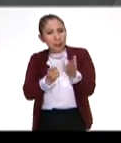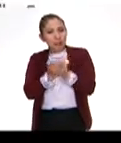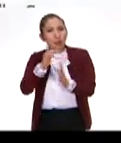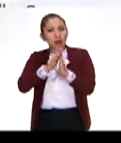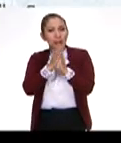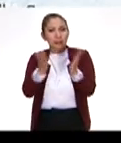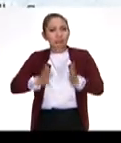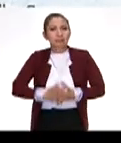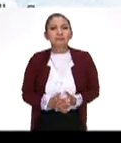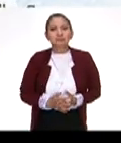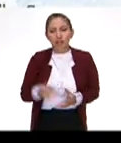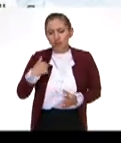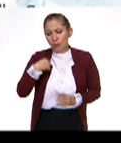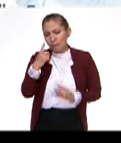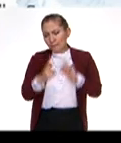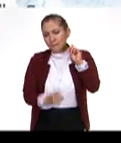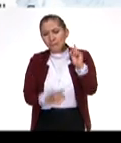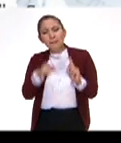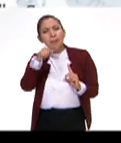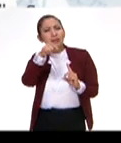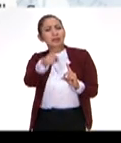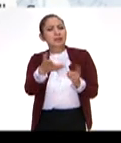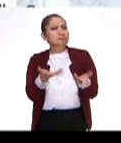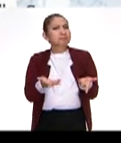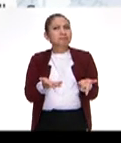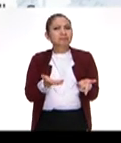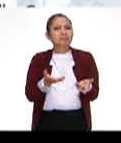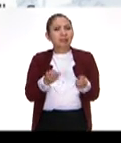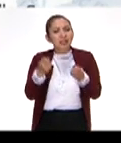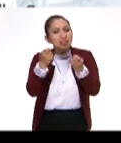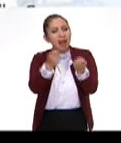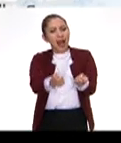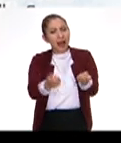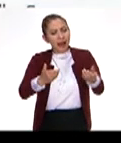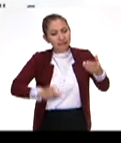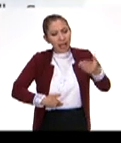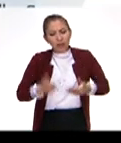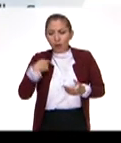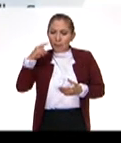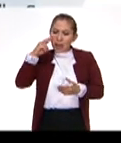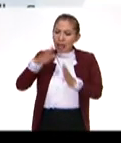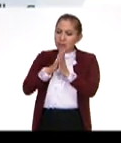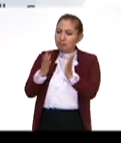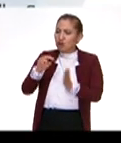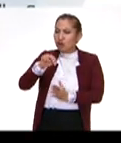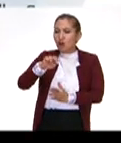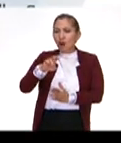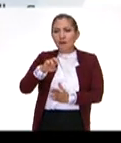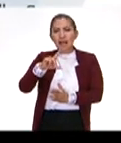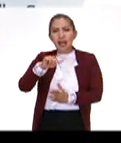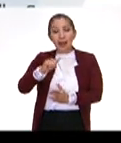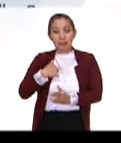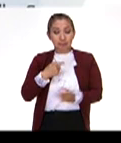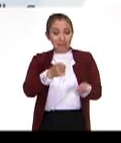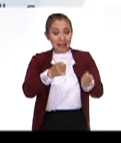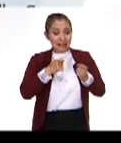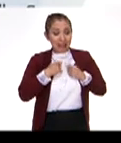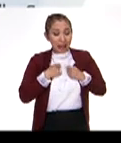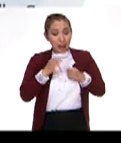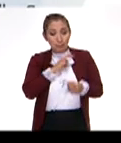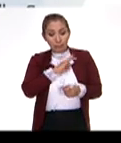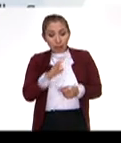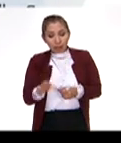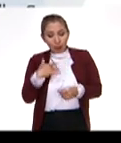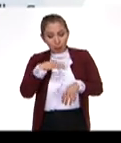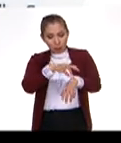libro. Tengo una duda. ¿Qué te ofrece a ti el teatro frente a la novela? Bueno, me ofrece la posibilidad